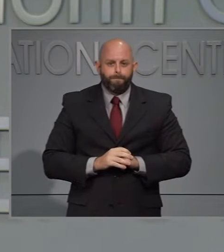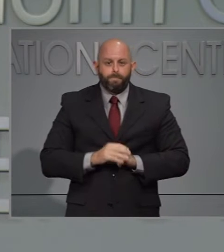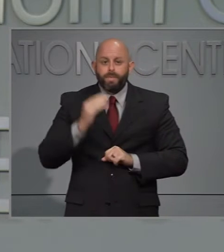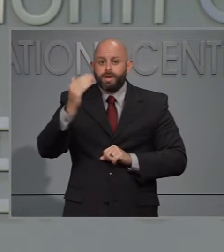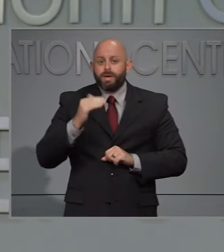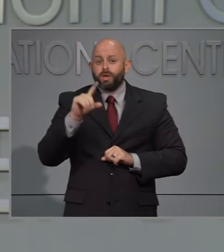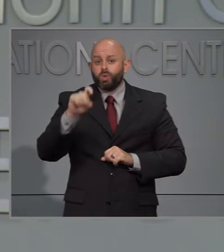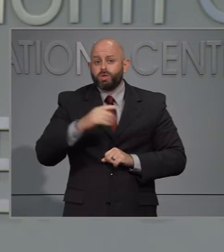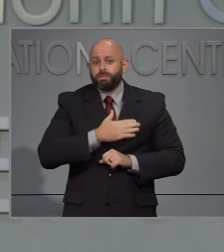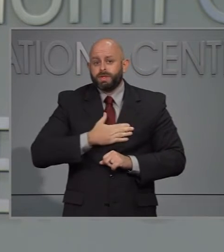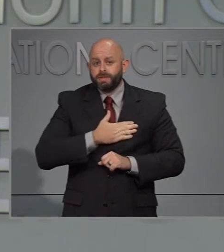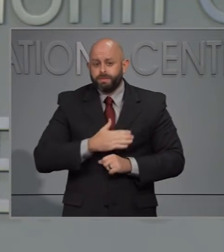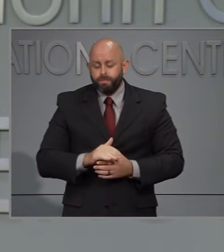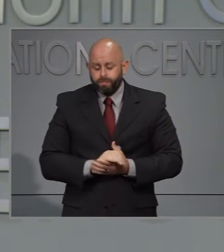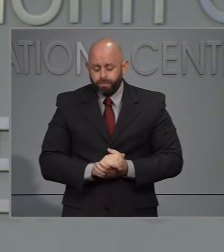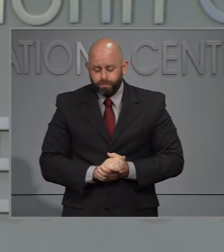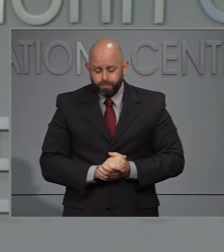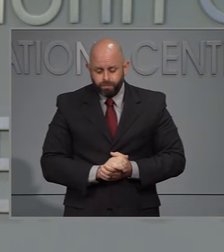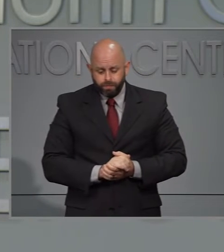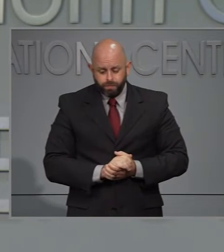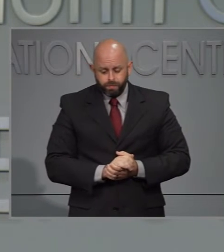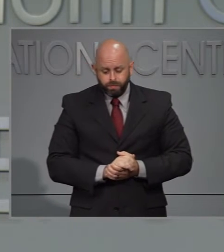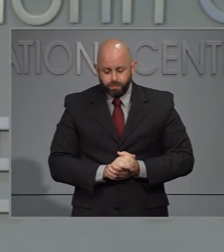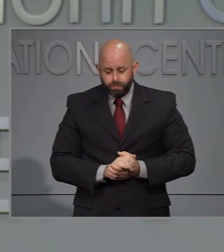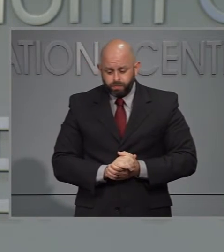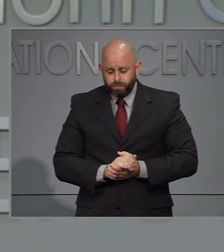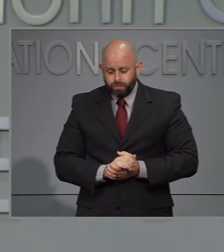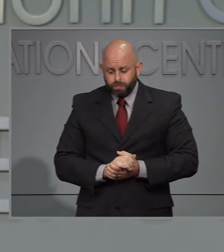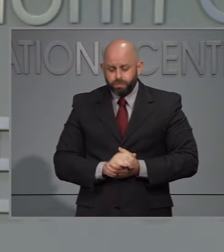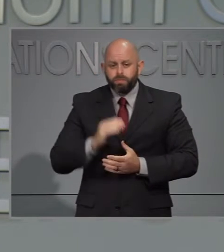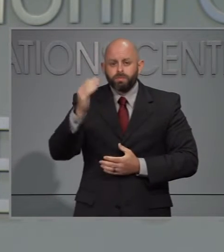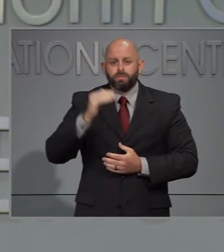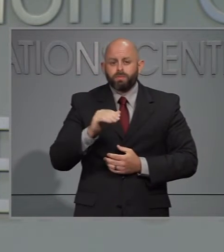La próxima pregunta es de Andrea Blanford de ABC 11.